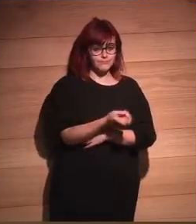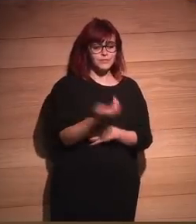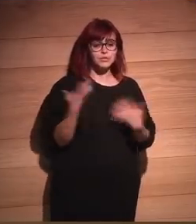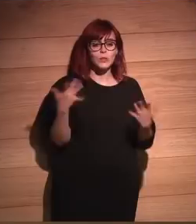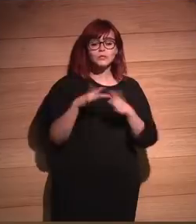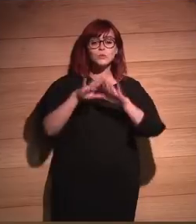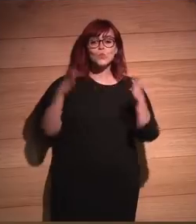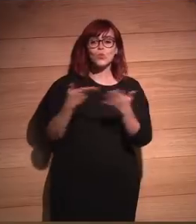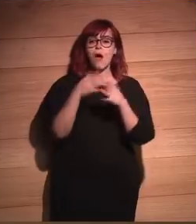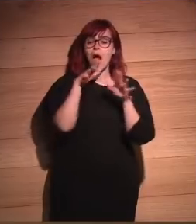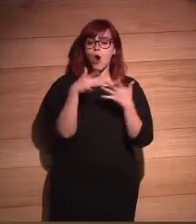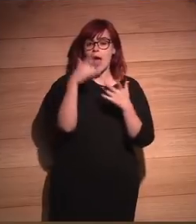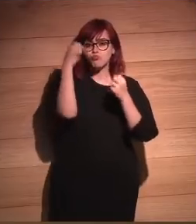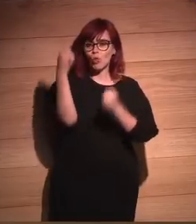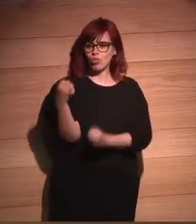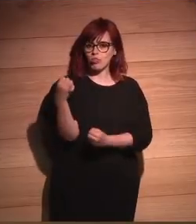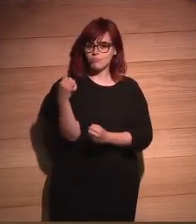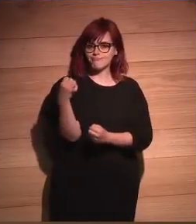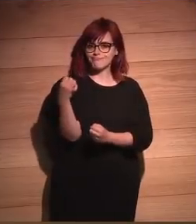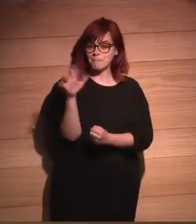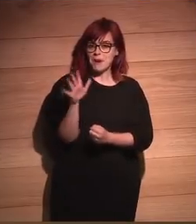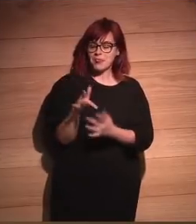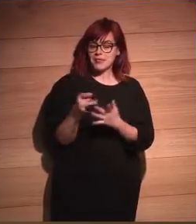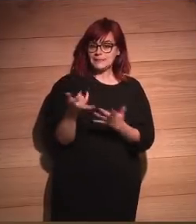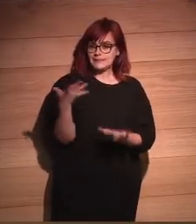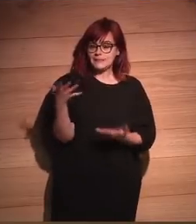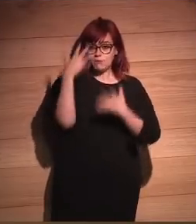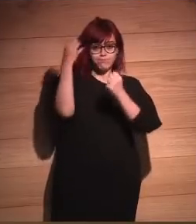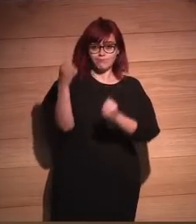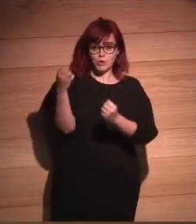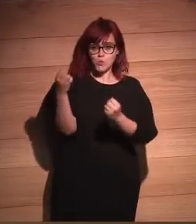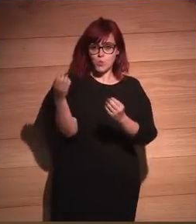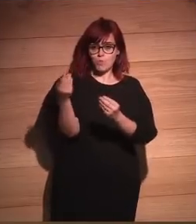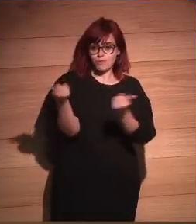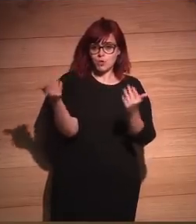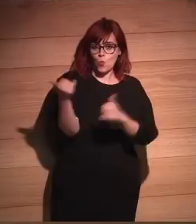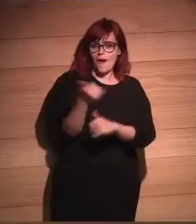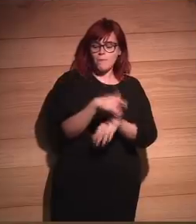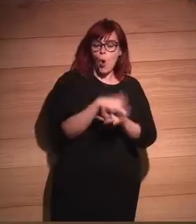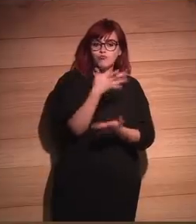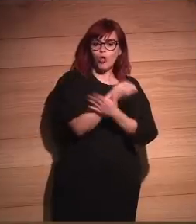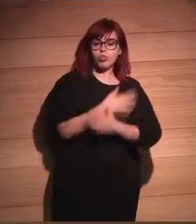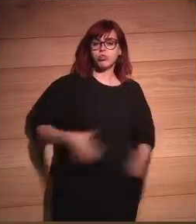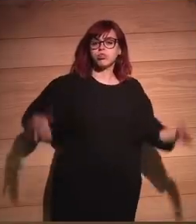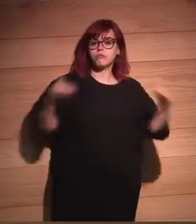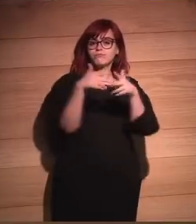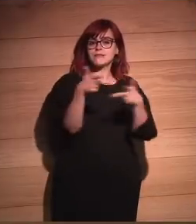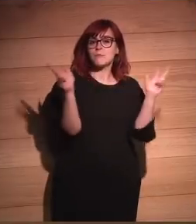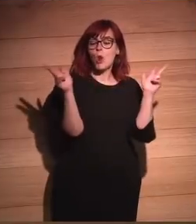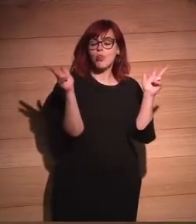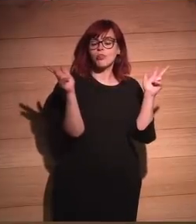decir, que vivimos en un mundo donde la autoridad pende de un hilo. Y entonces, claro, es factible una